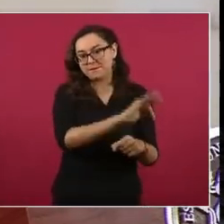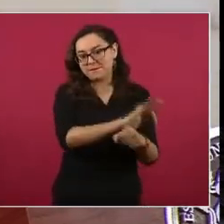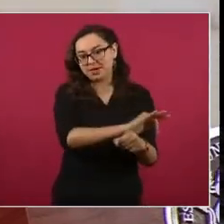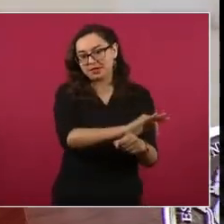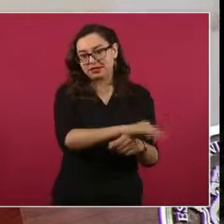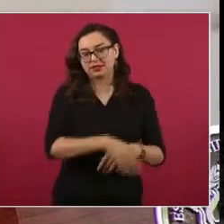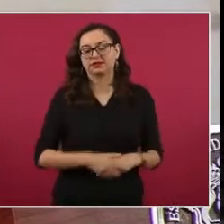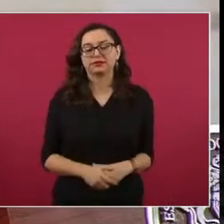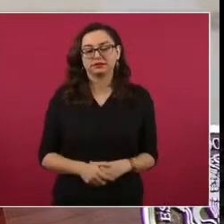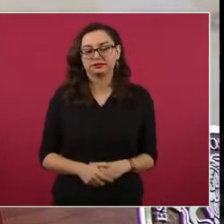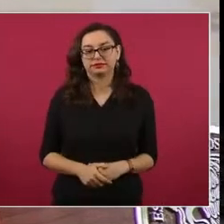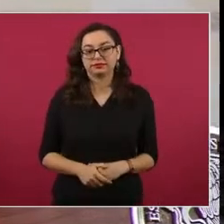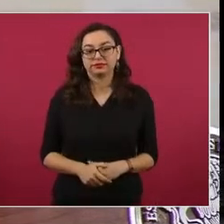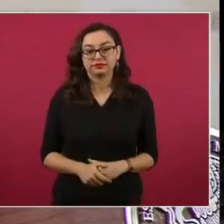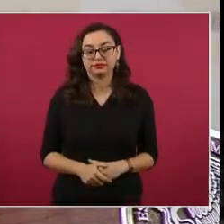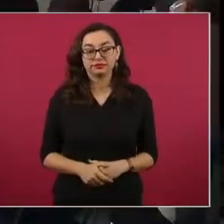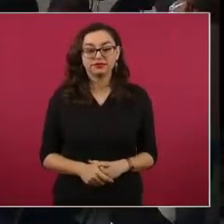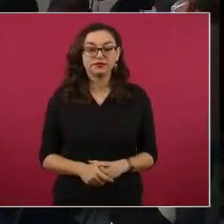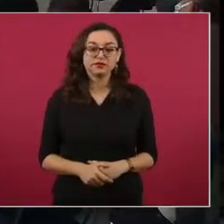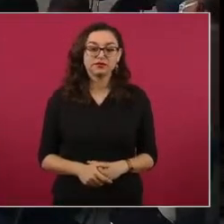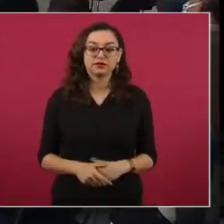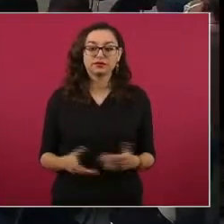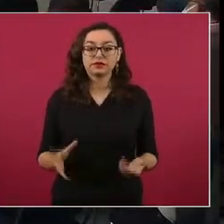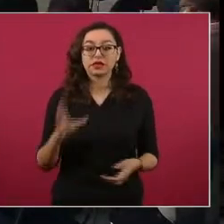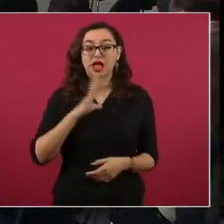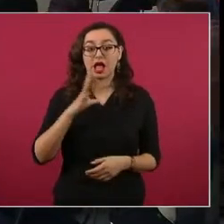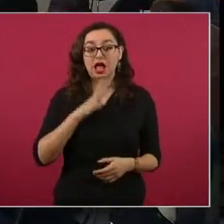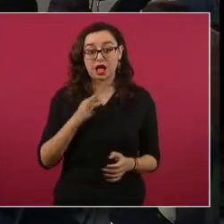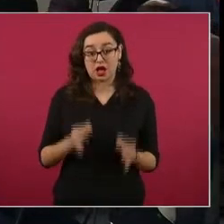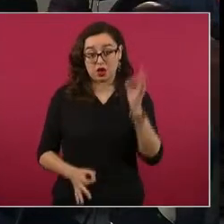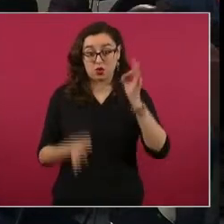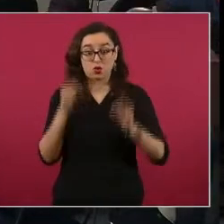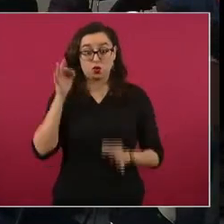hay jueces es el señor fierro